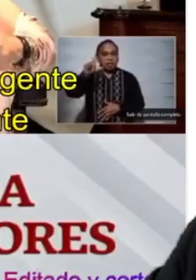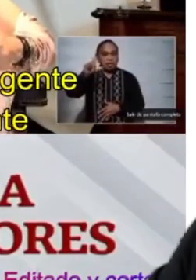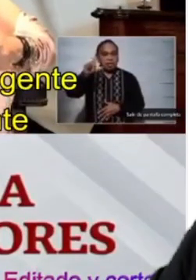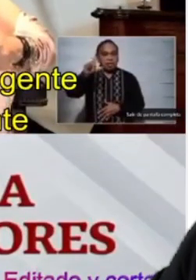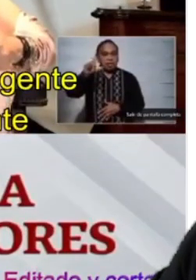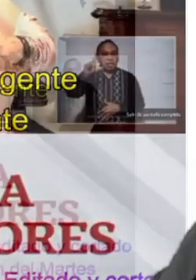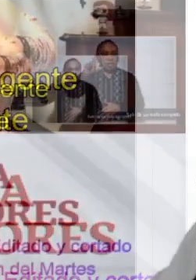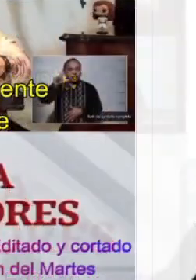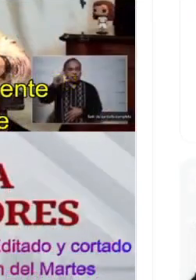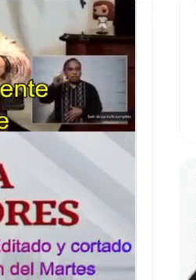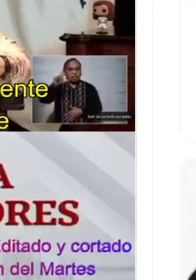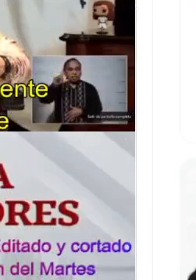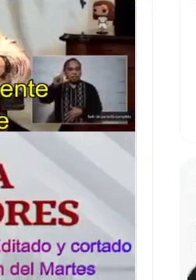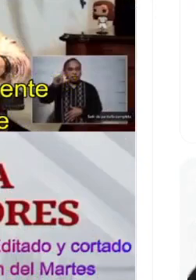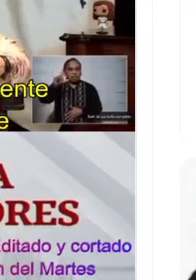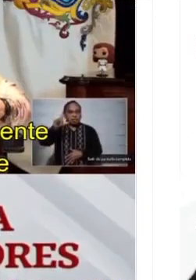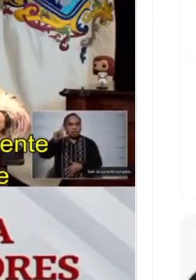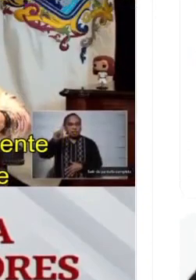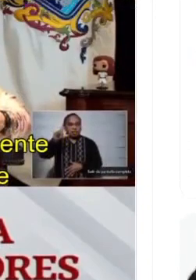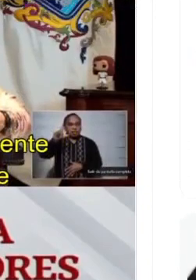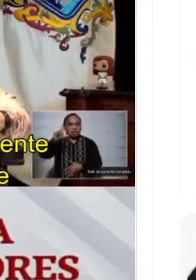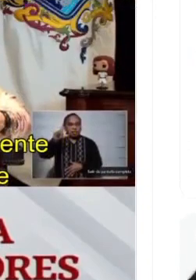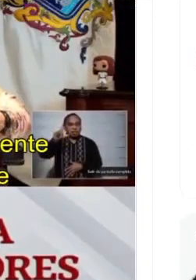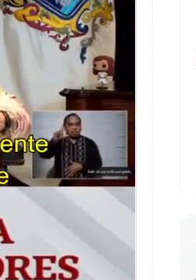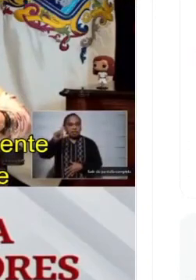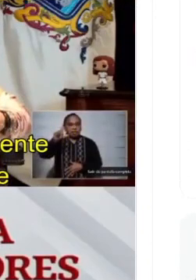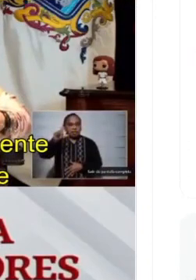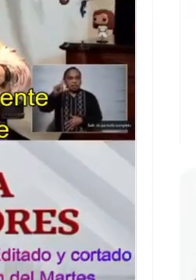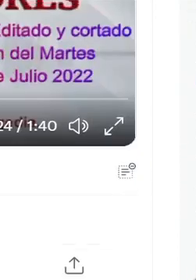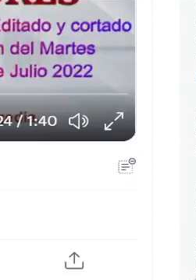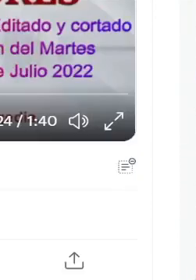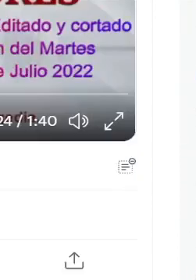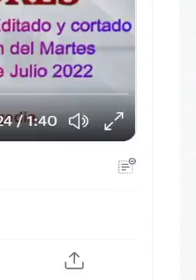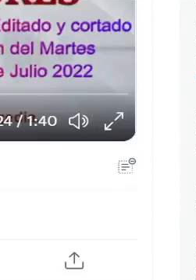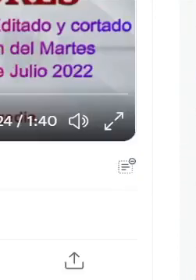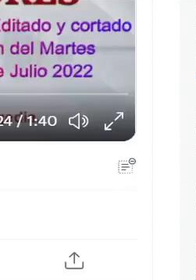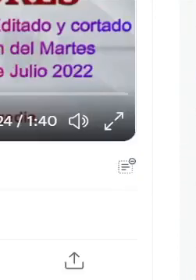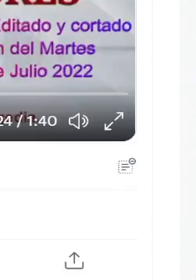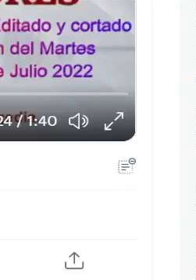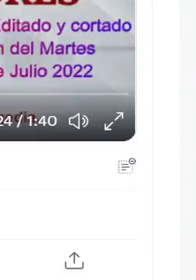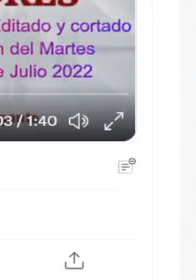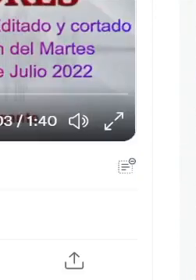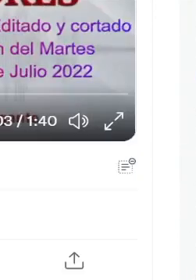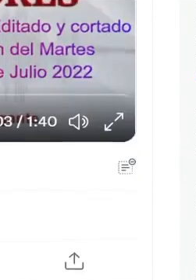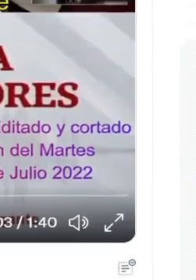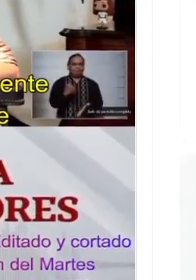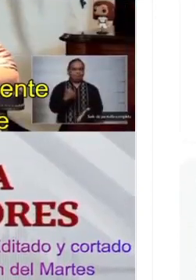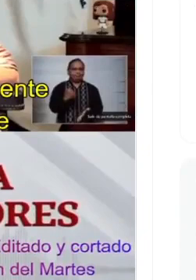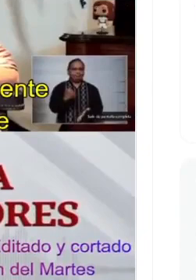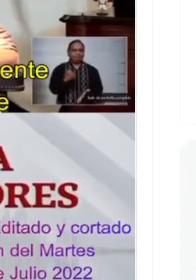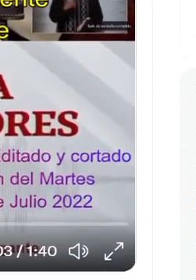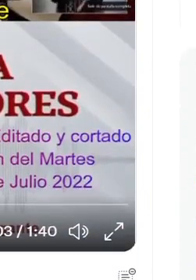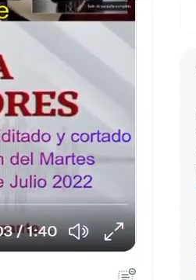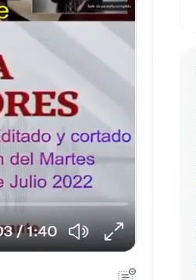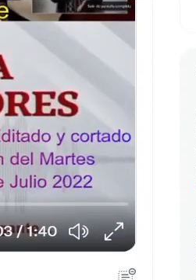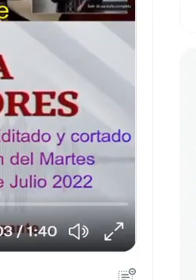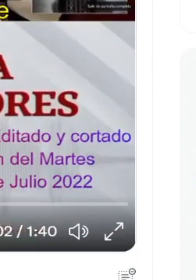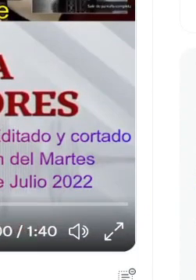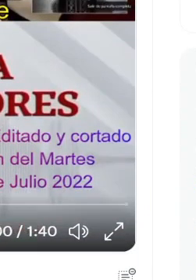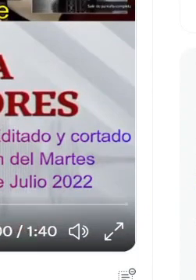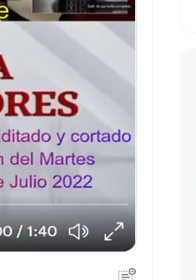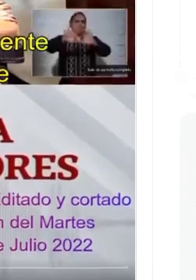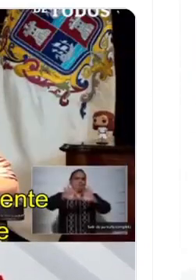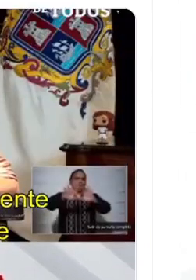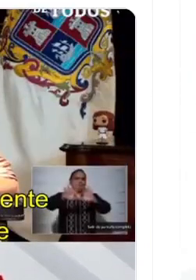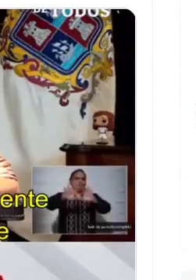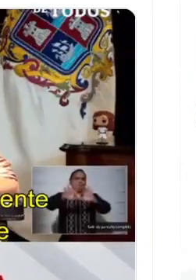es los fragmentos de audio donde realmente esto fue lo que pasó miren de dónde sacaban